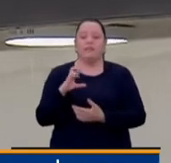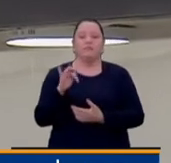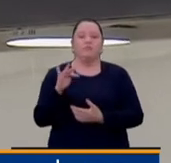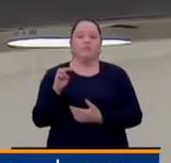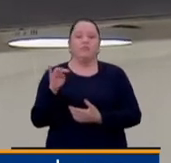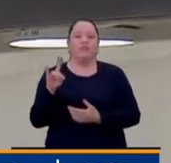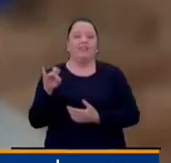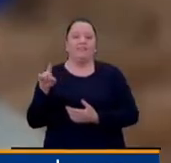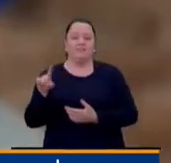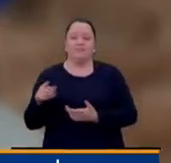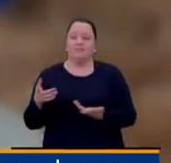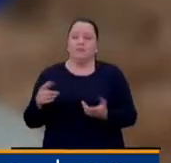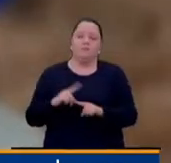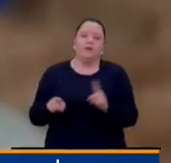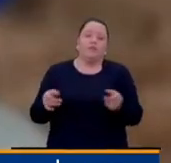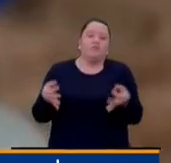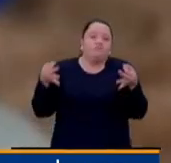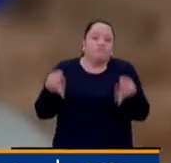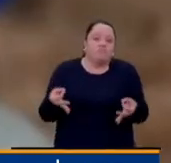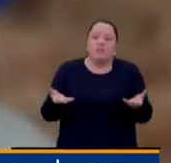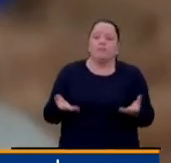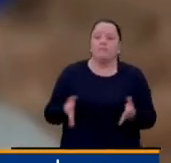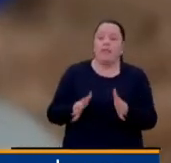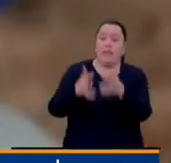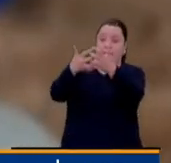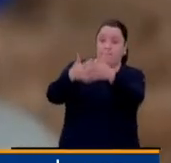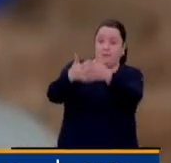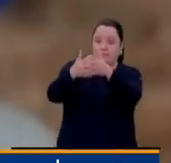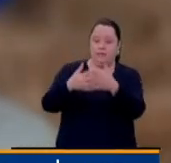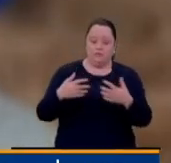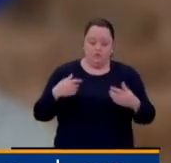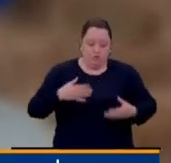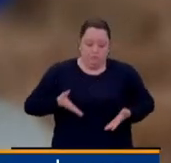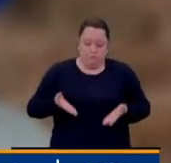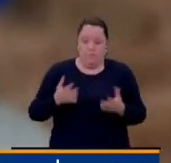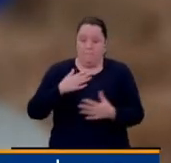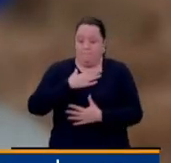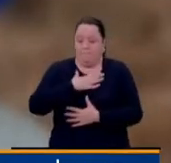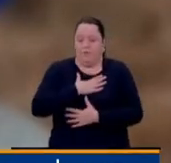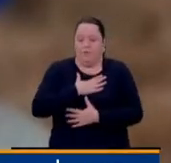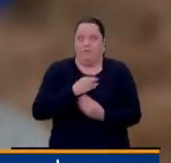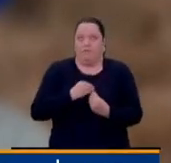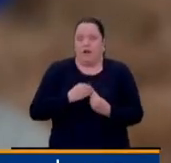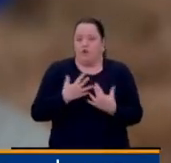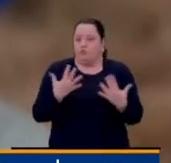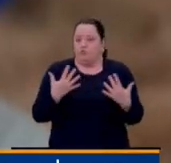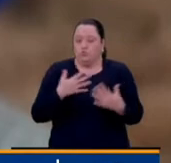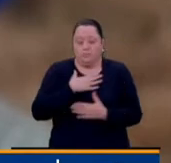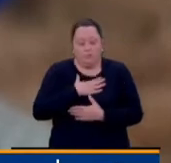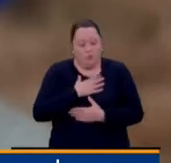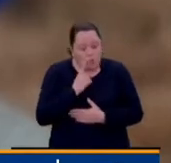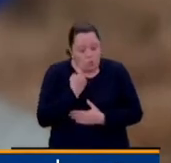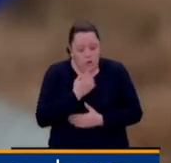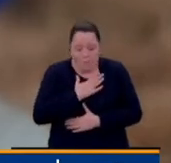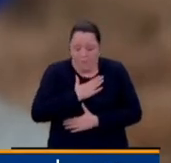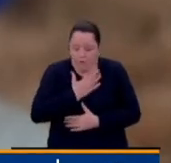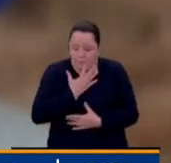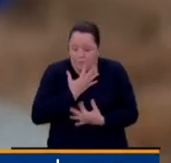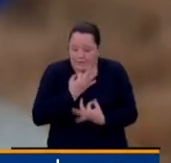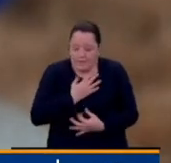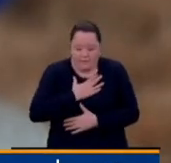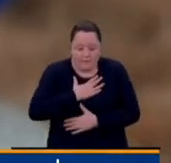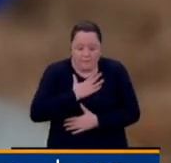haciendo, le estoy entregando a una compañía tal vez lo más preciado que tengo, ¿sí? Lo único que tengo de verdad, que es